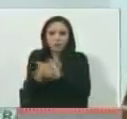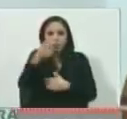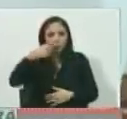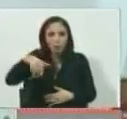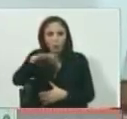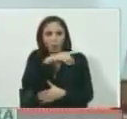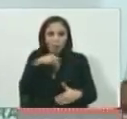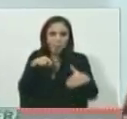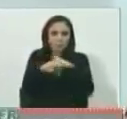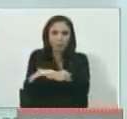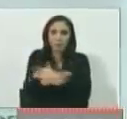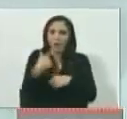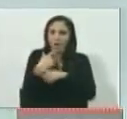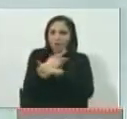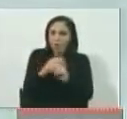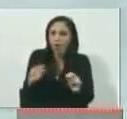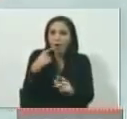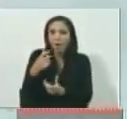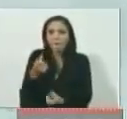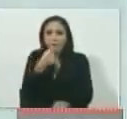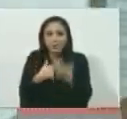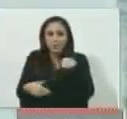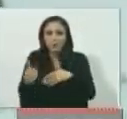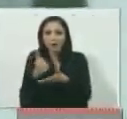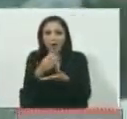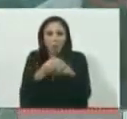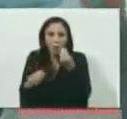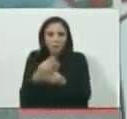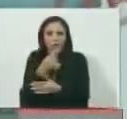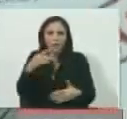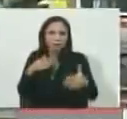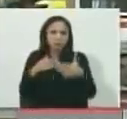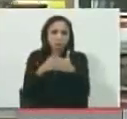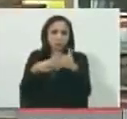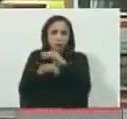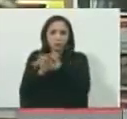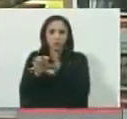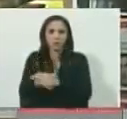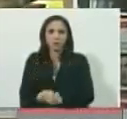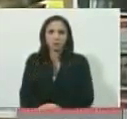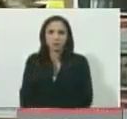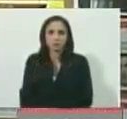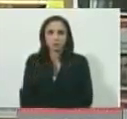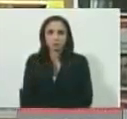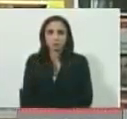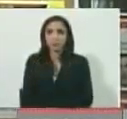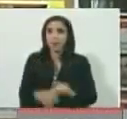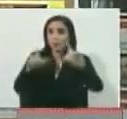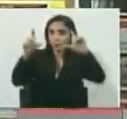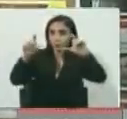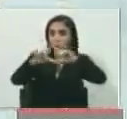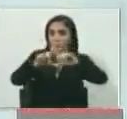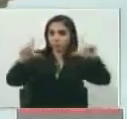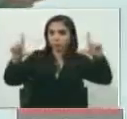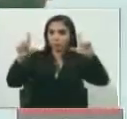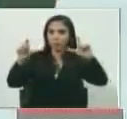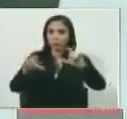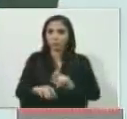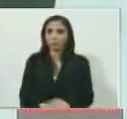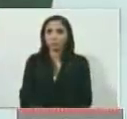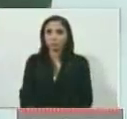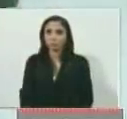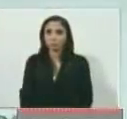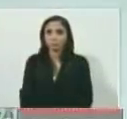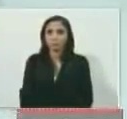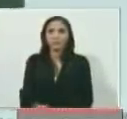Venezuela. Negar la comida y la medicina es un crimen contra la humanidad. Esta es la foto que él pone. Desde